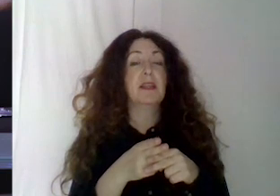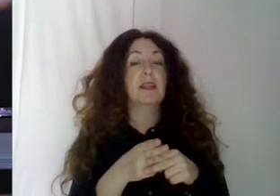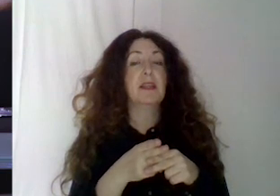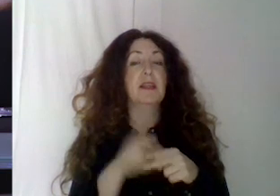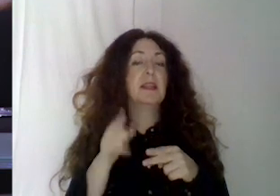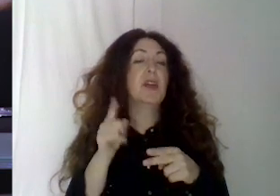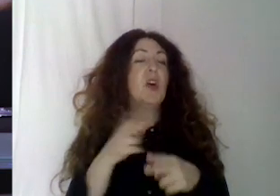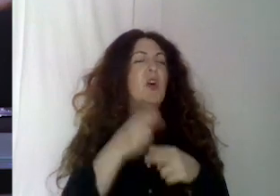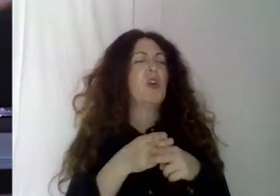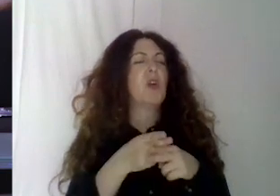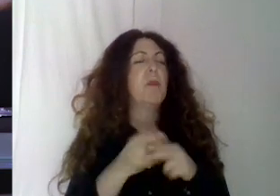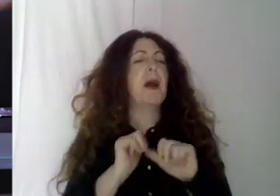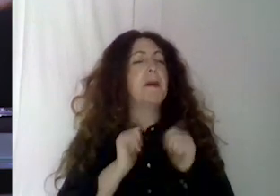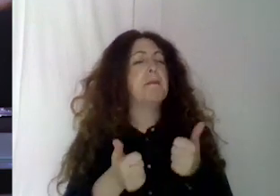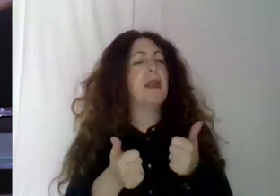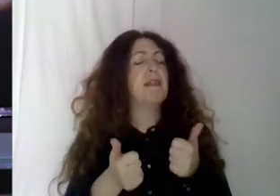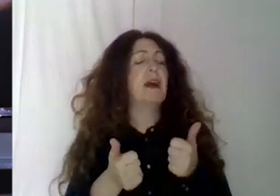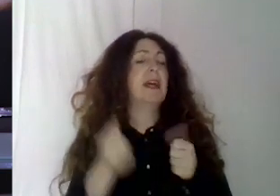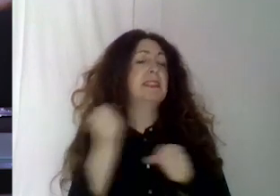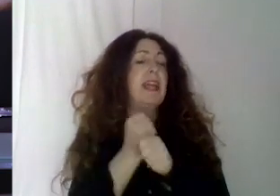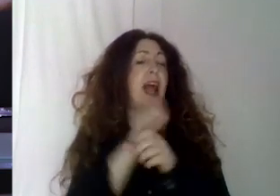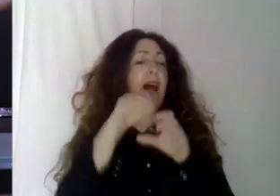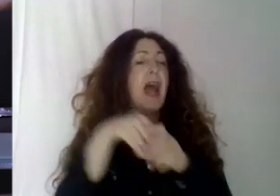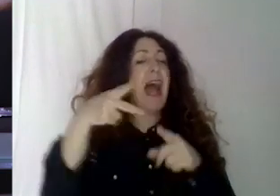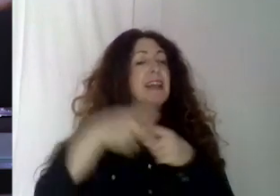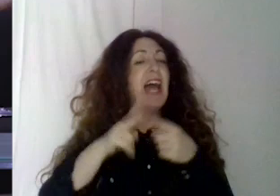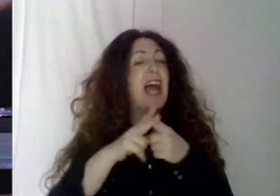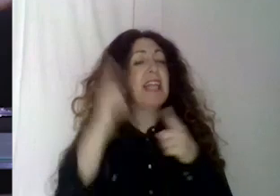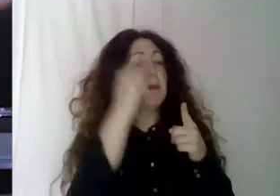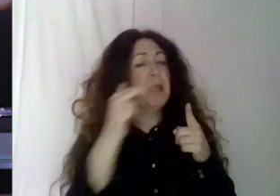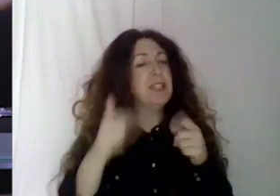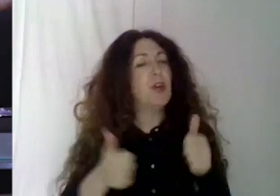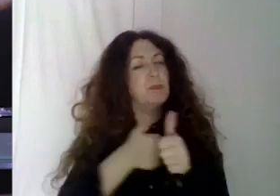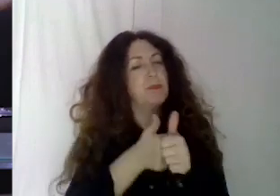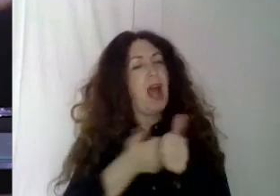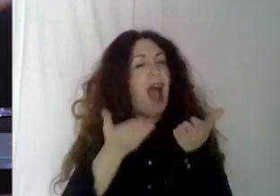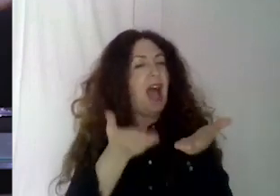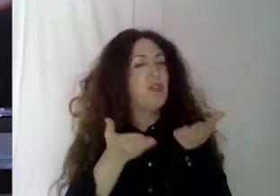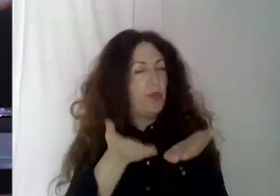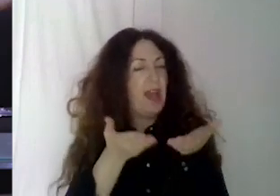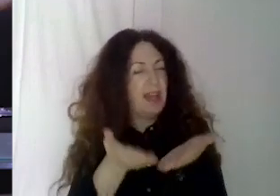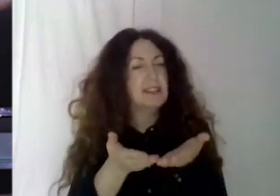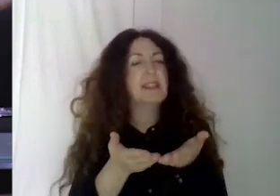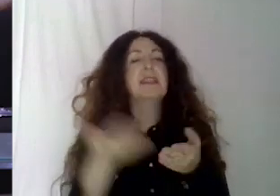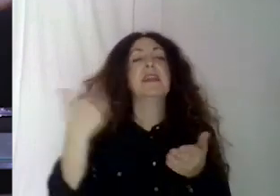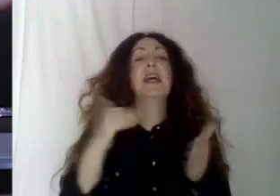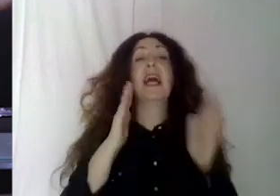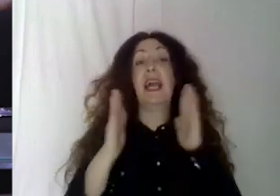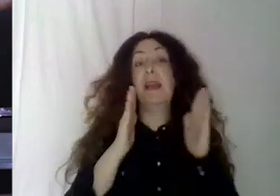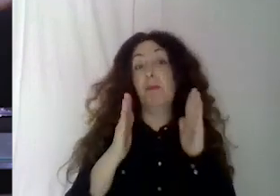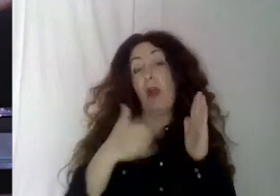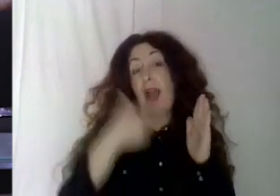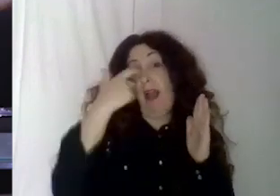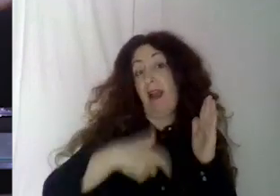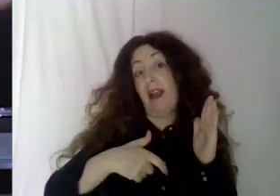comer precariamente y te dejaba dormir en el suelo del estudio. Pero ya aún así, en esas